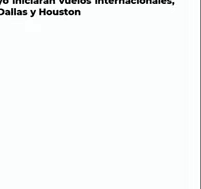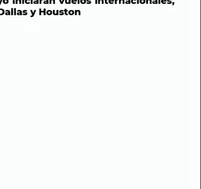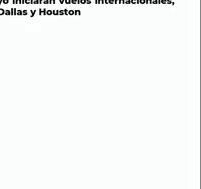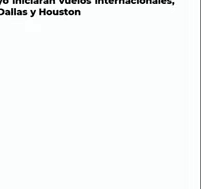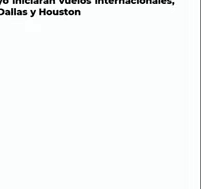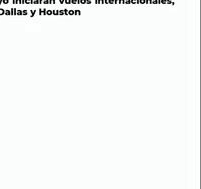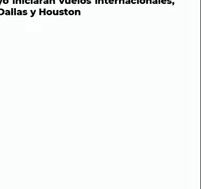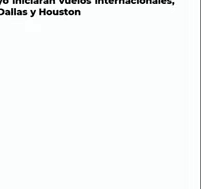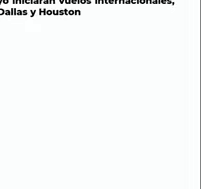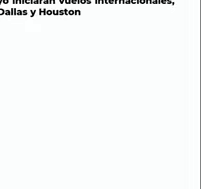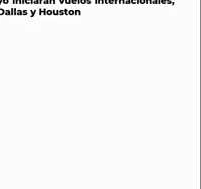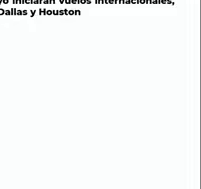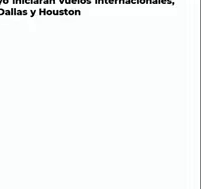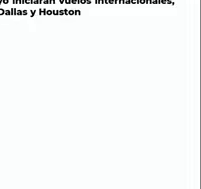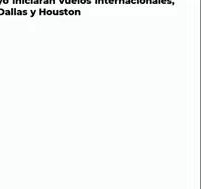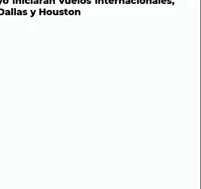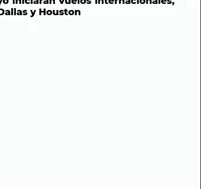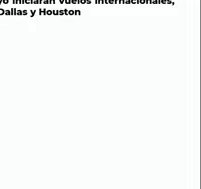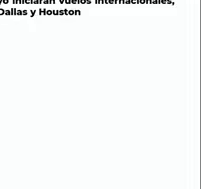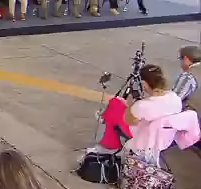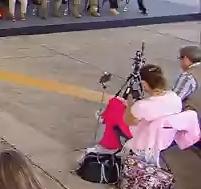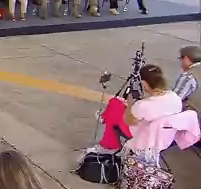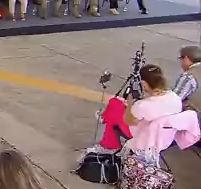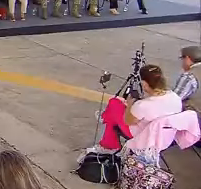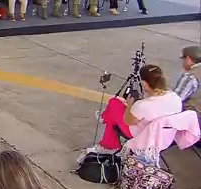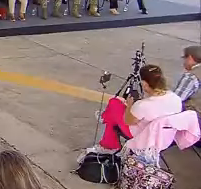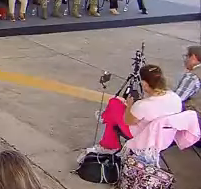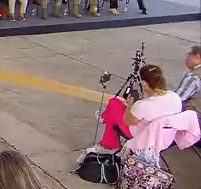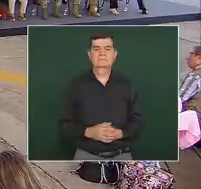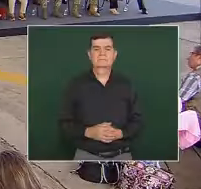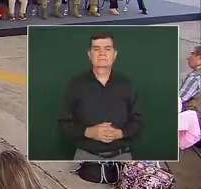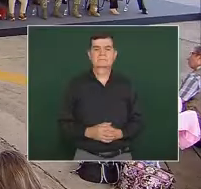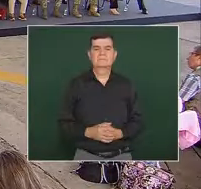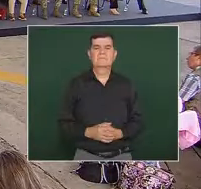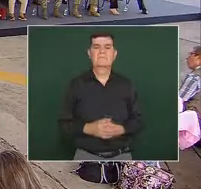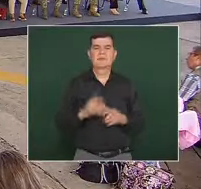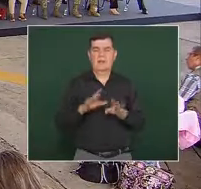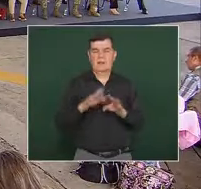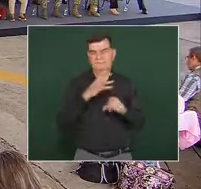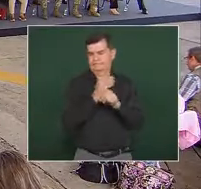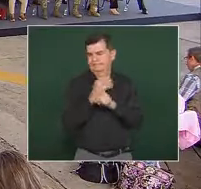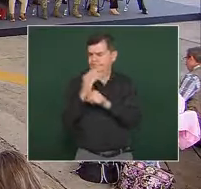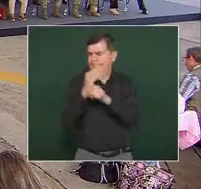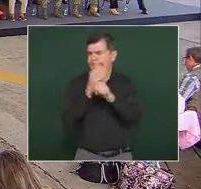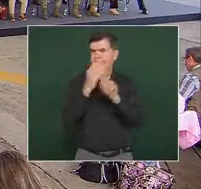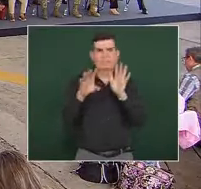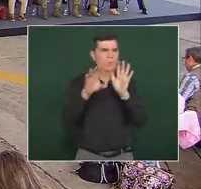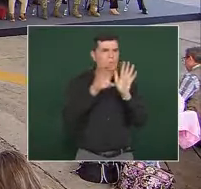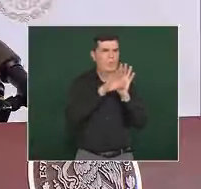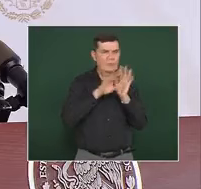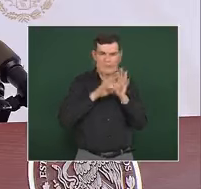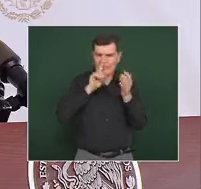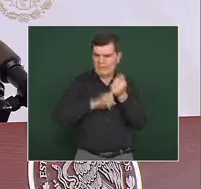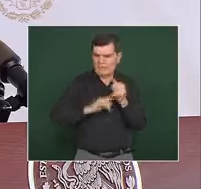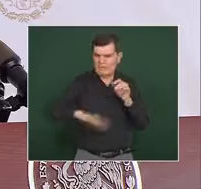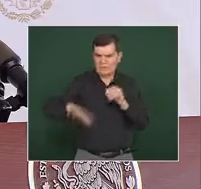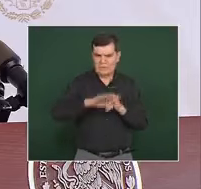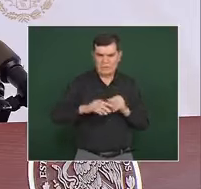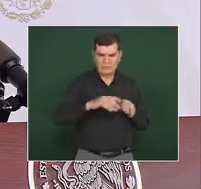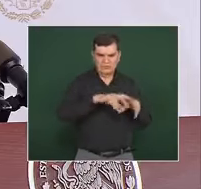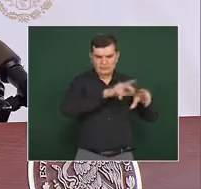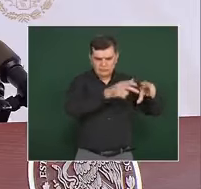general ya fue impermeabilizada y ya cuenta con interiores restaurados y las bandas de equipaje